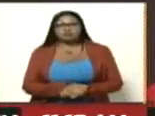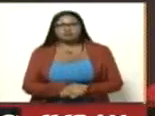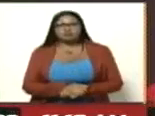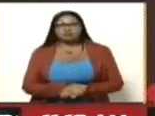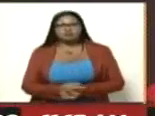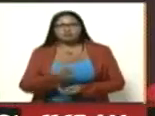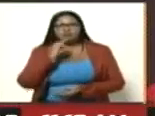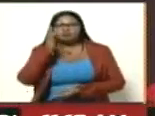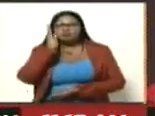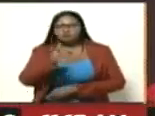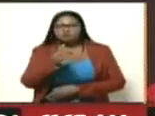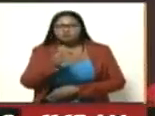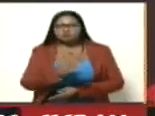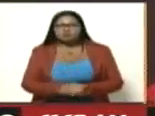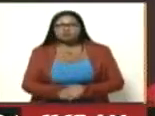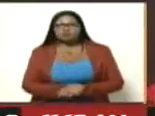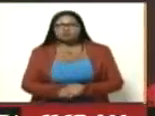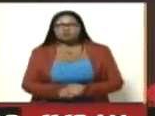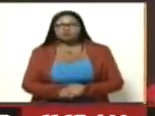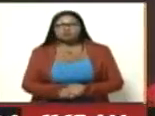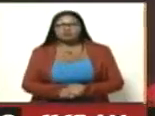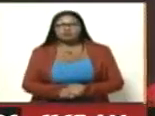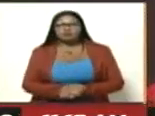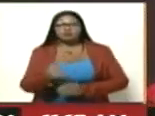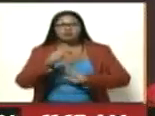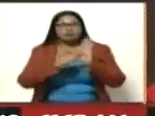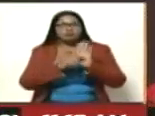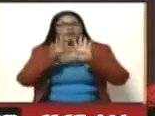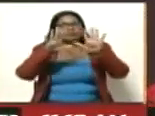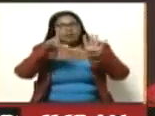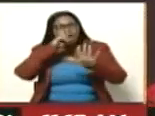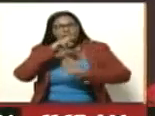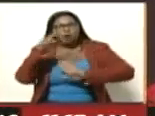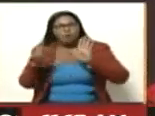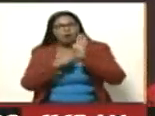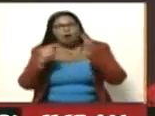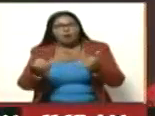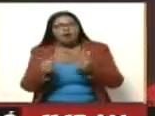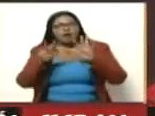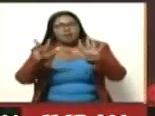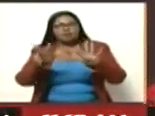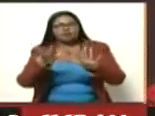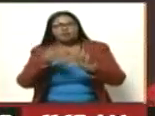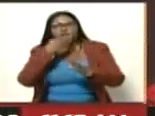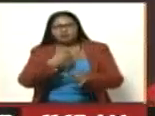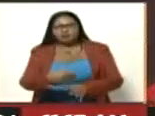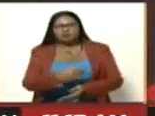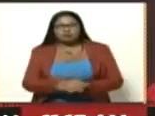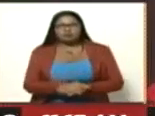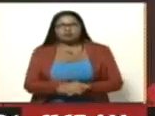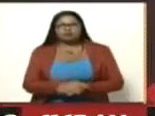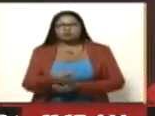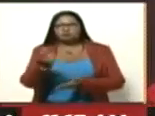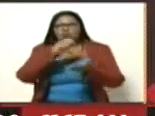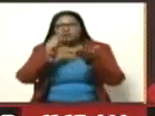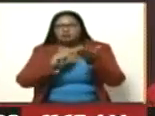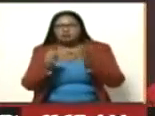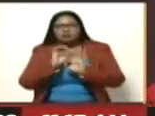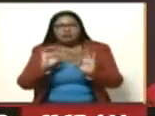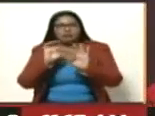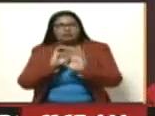orden. Arreaza, se cumplen 10 años el 8 de diciembre y no has escrito el libro.